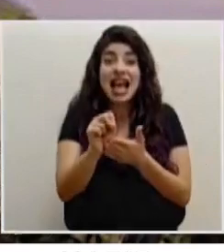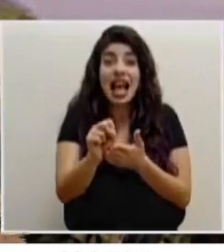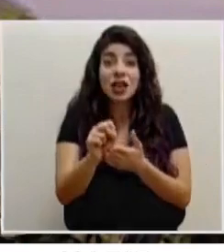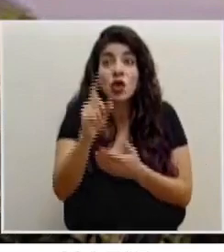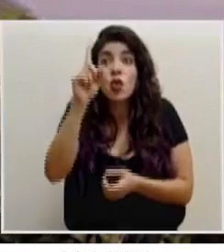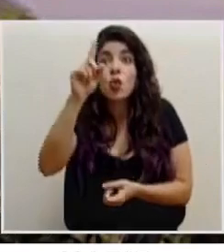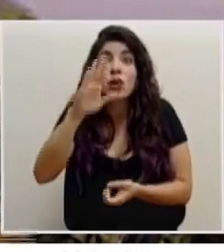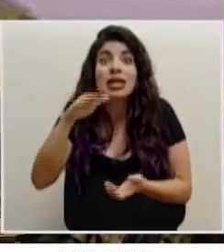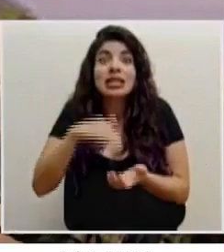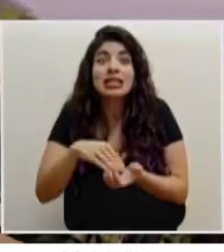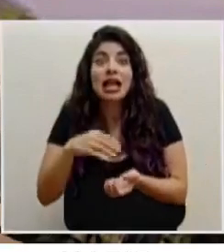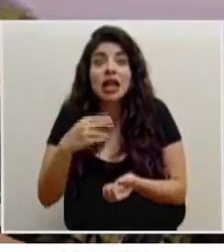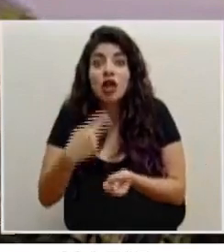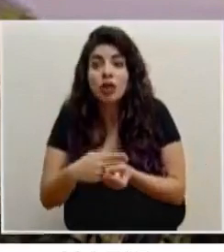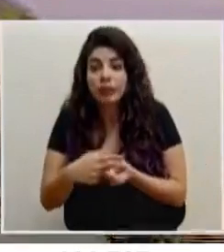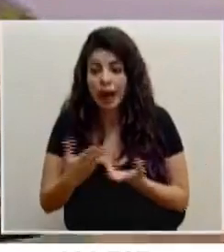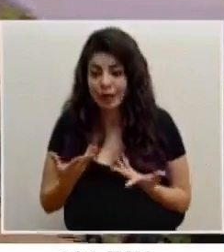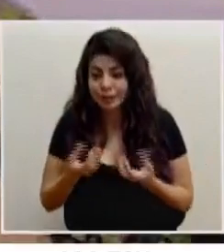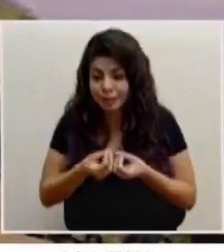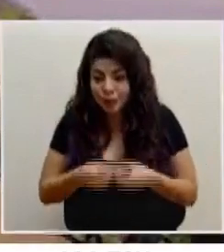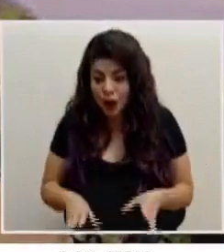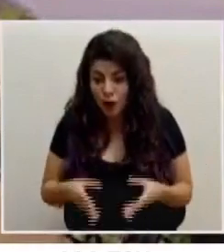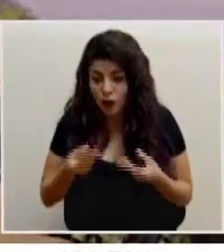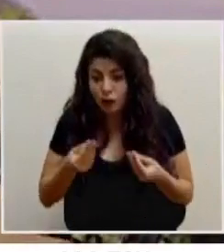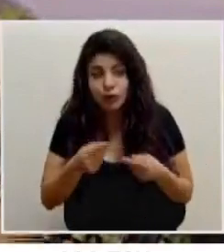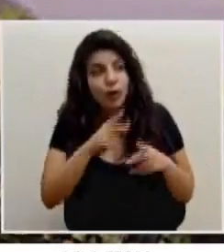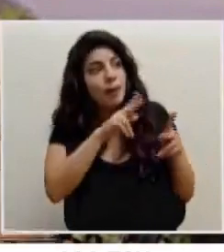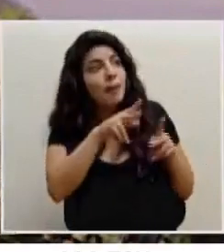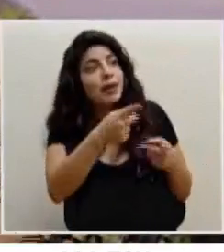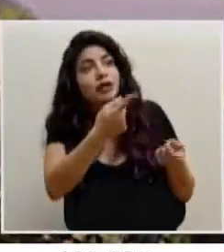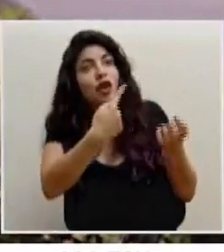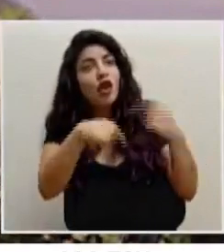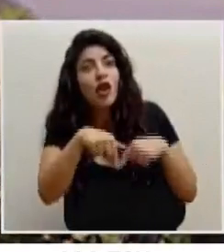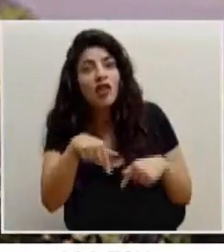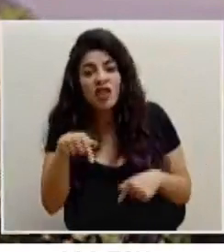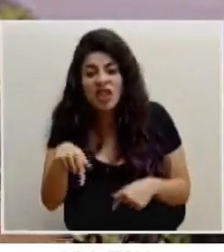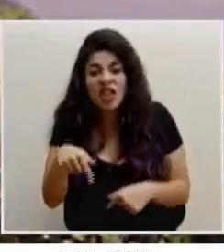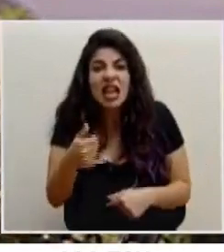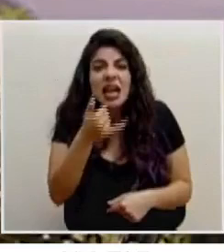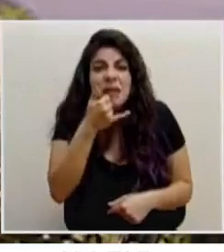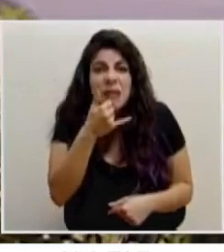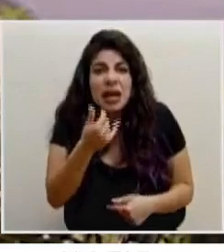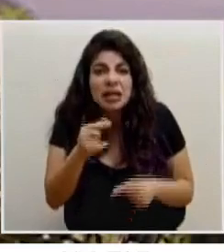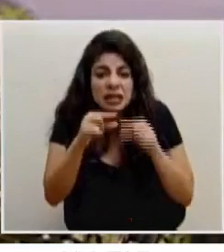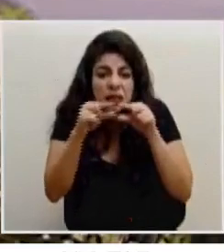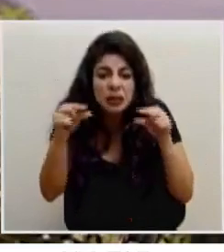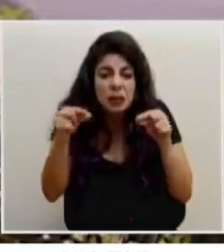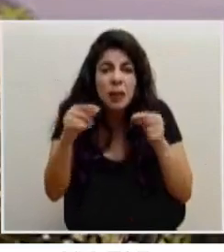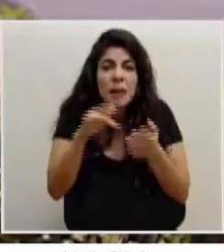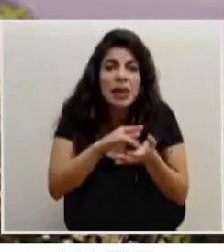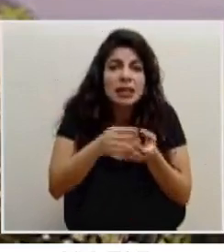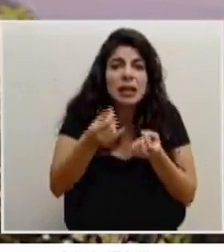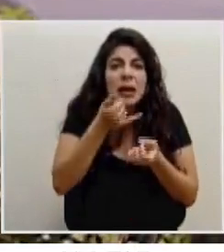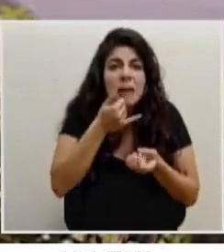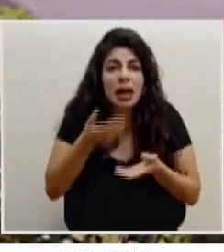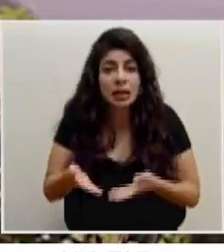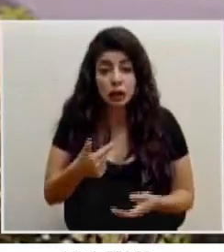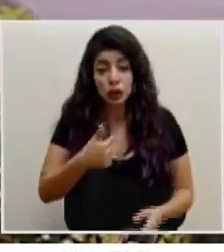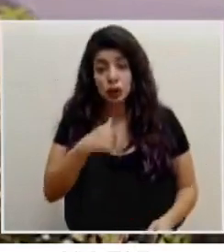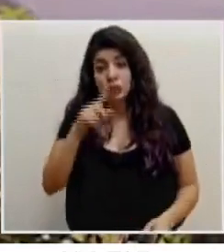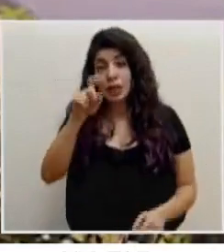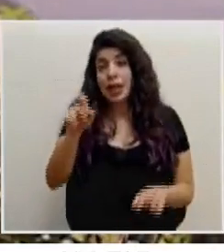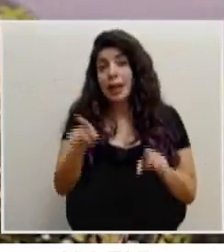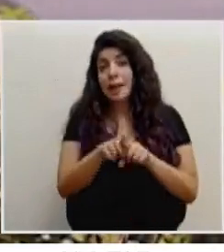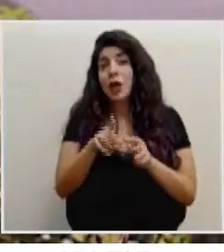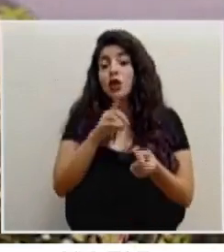un centro médico sobran muchas dosis porque la gente no fue durante la semana? ¿Qué pasa con esas viales? ¿Qué pasa con esos medicamentos? Le quiero preguntar también